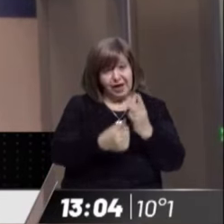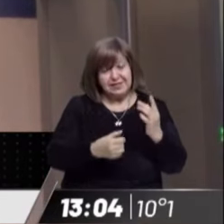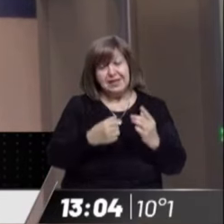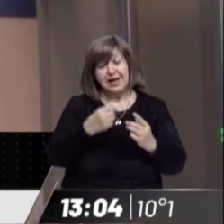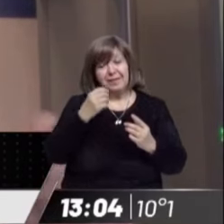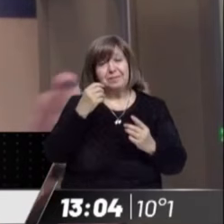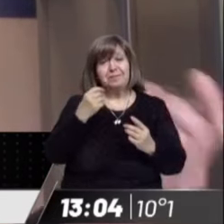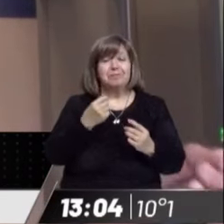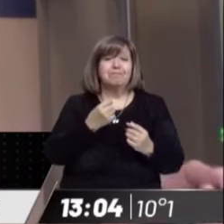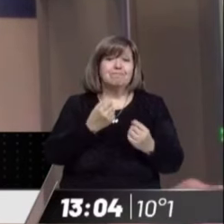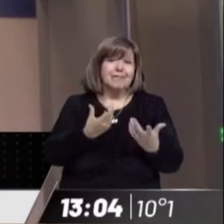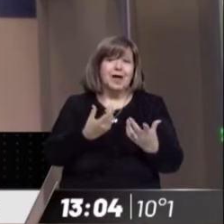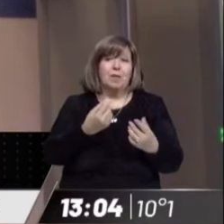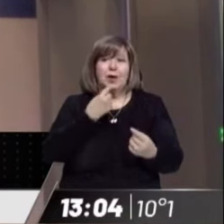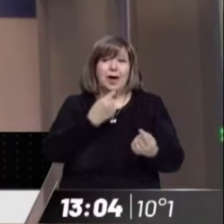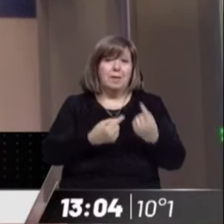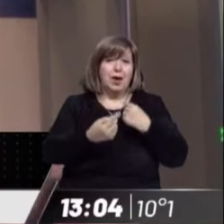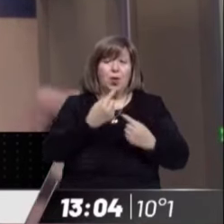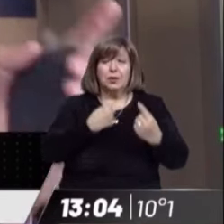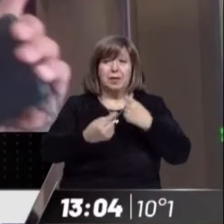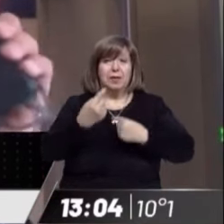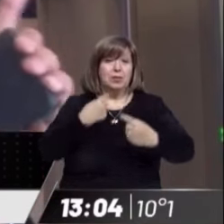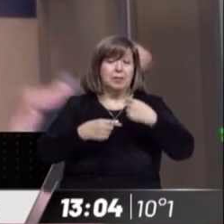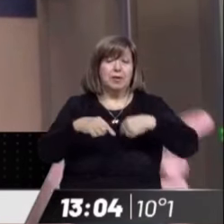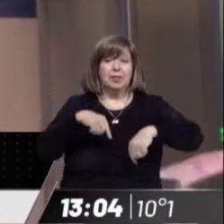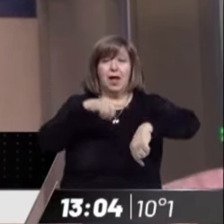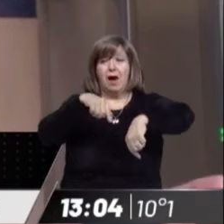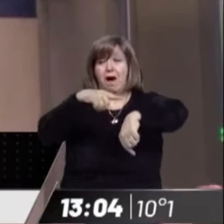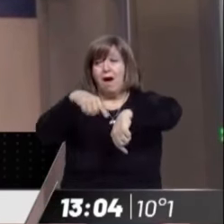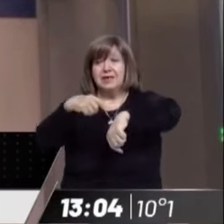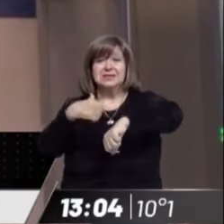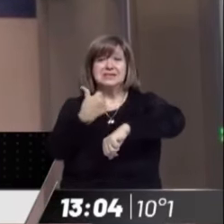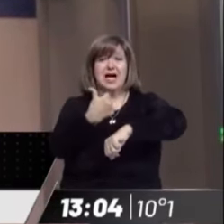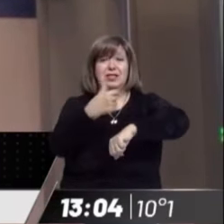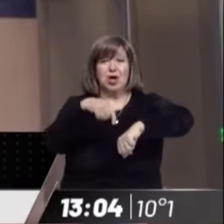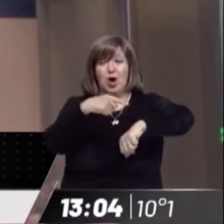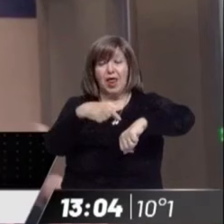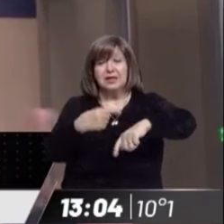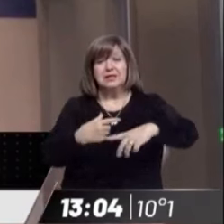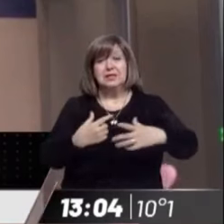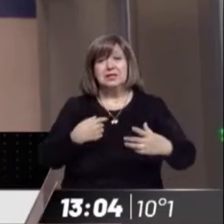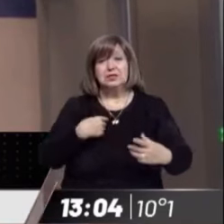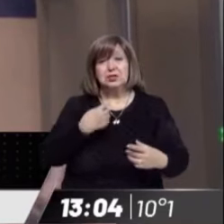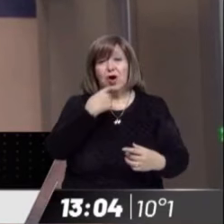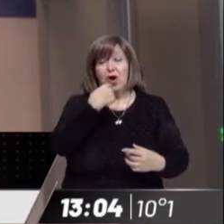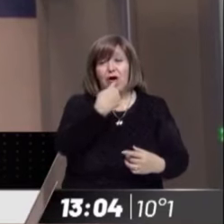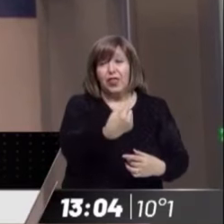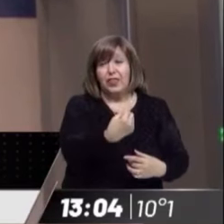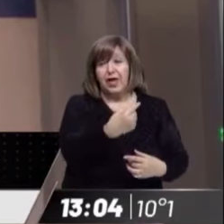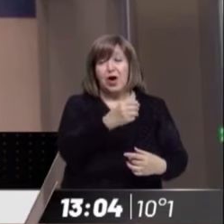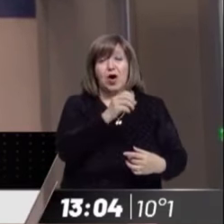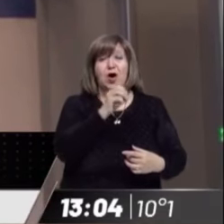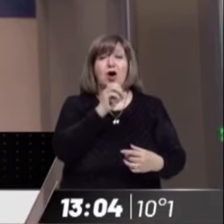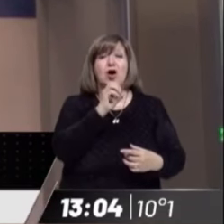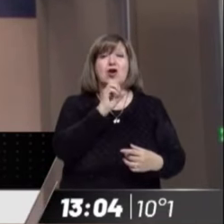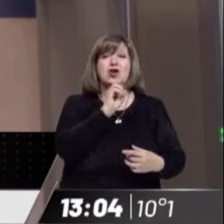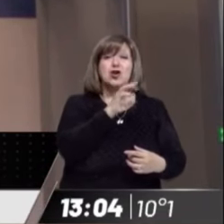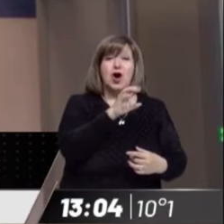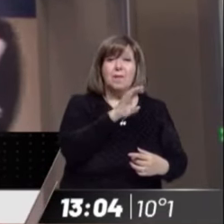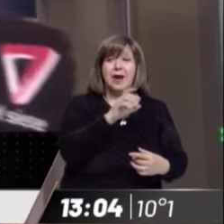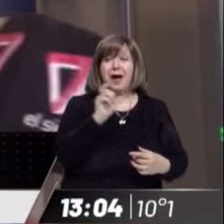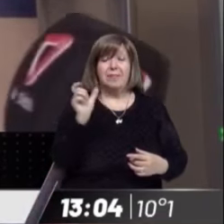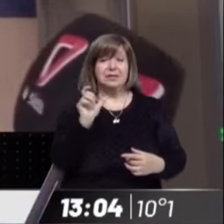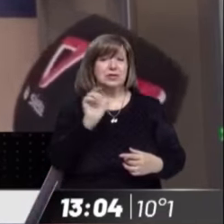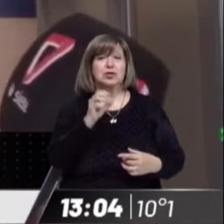la pregunta número 50, después de 6 horas de declaraciones indagatorias, pero no la individualicé con nombre y apellido, dije su